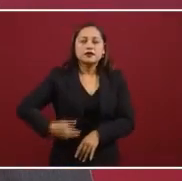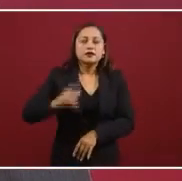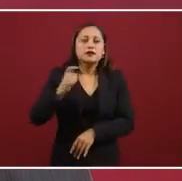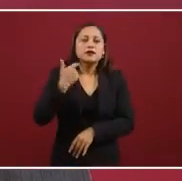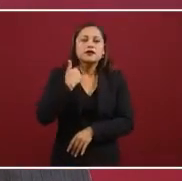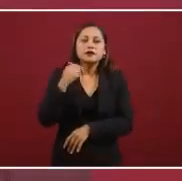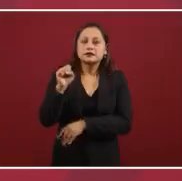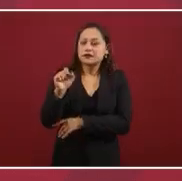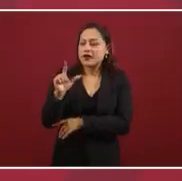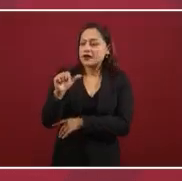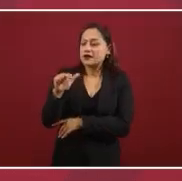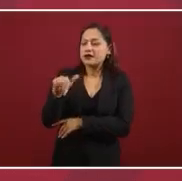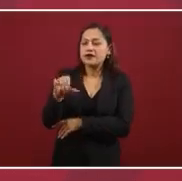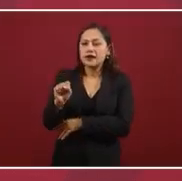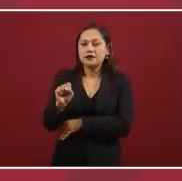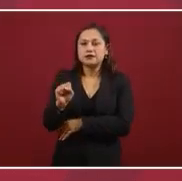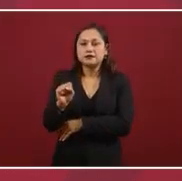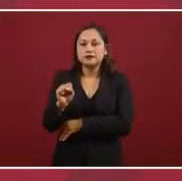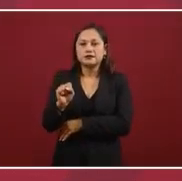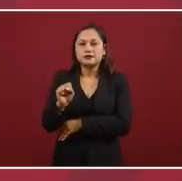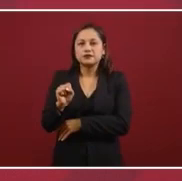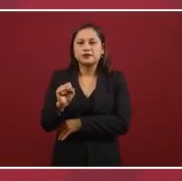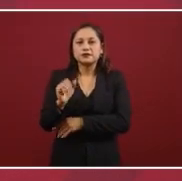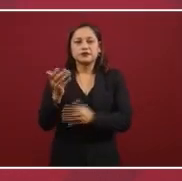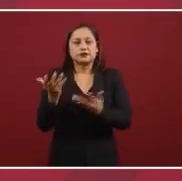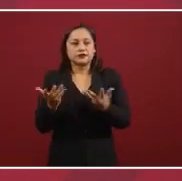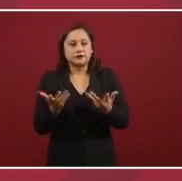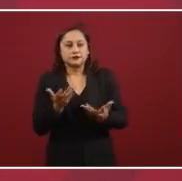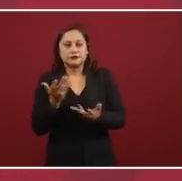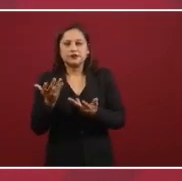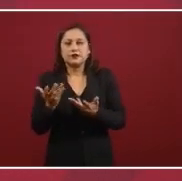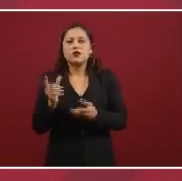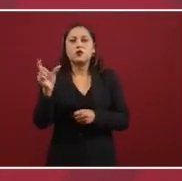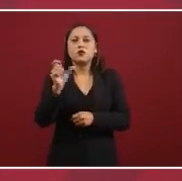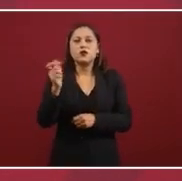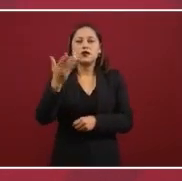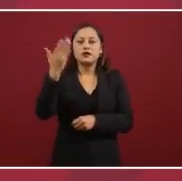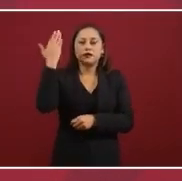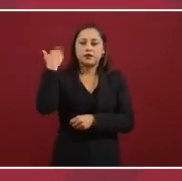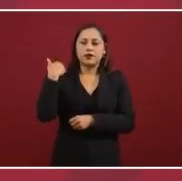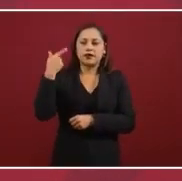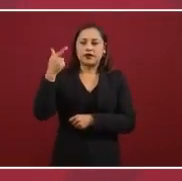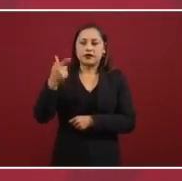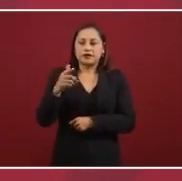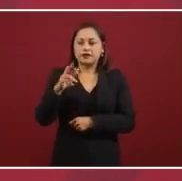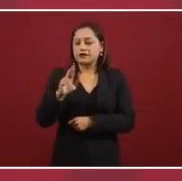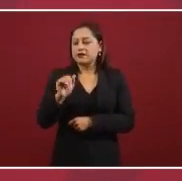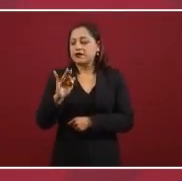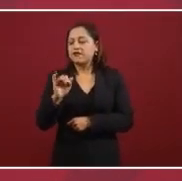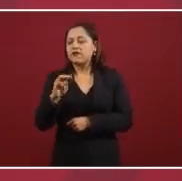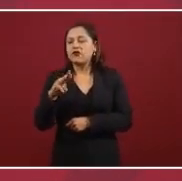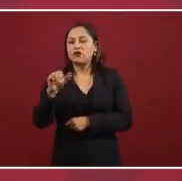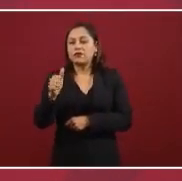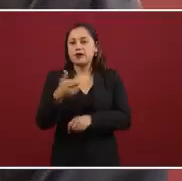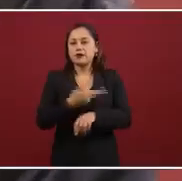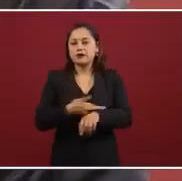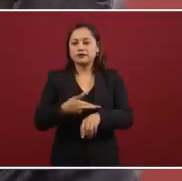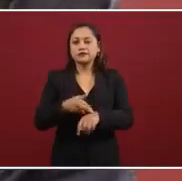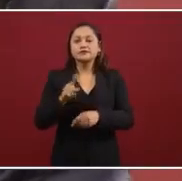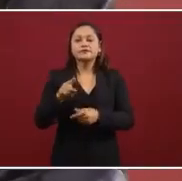Entonces, nos cuestionaban mucho cuando lo del Reforma, y ellos se aventaron